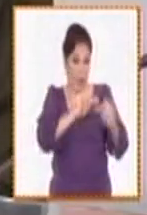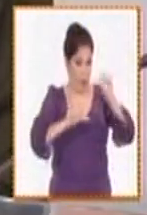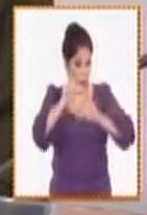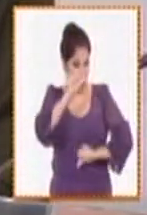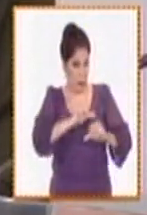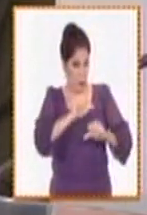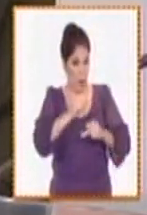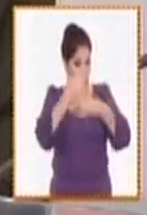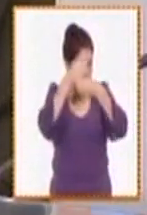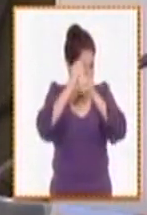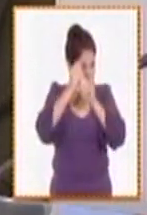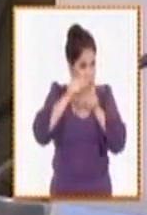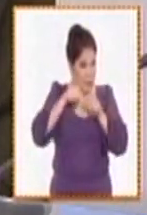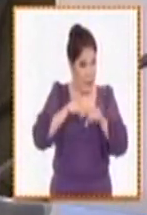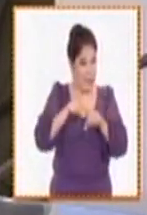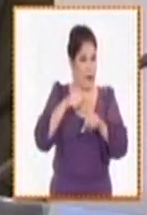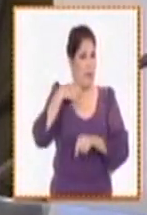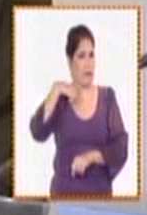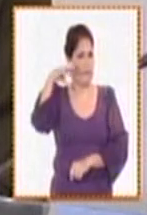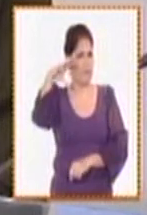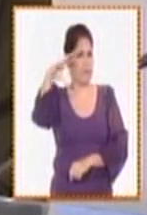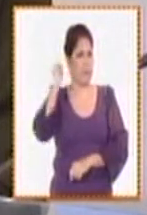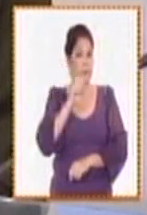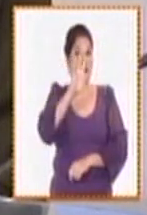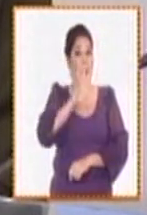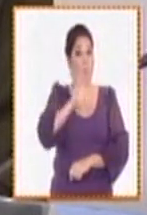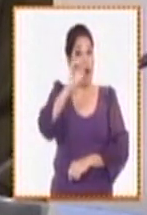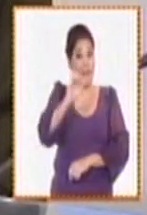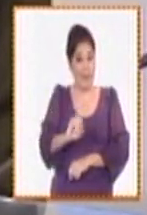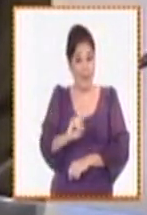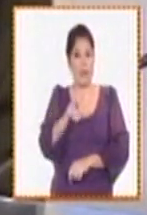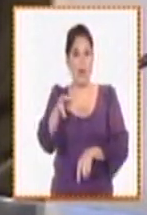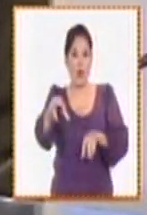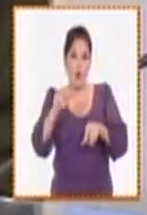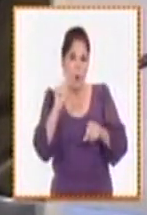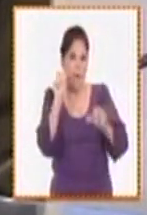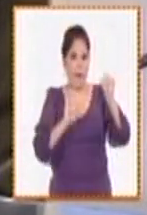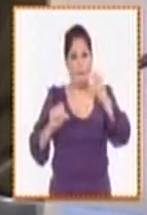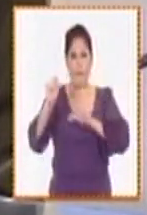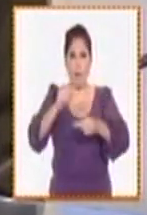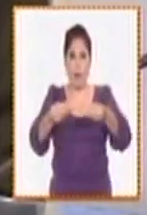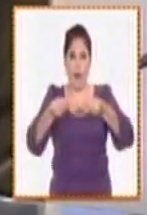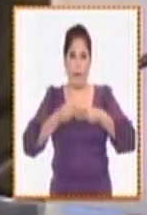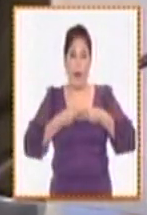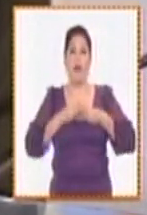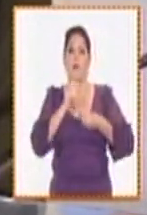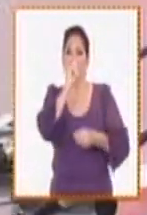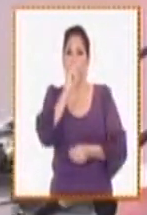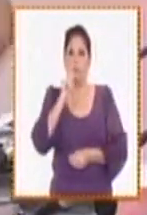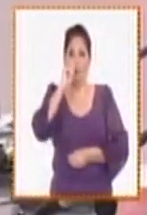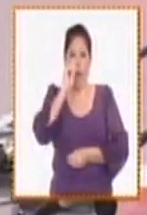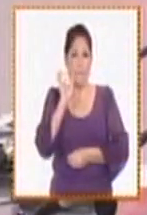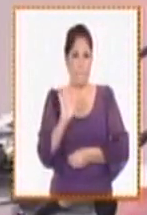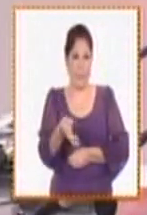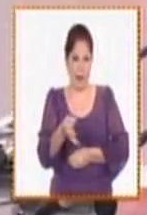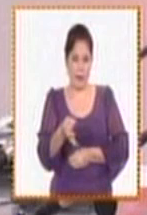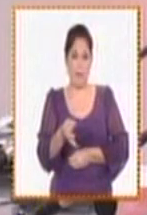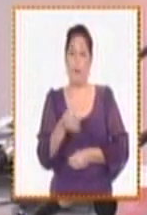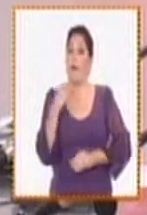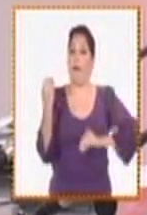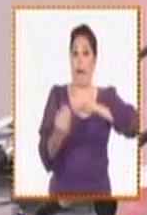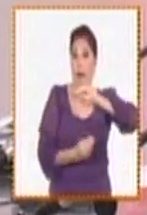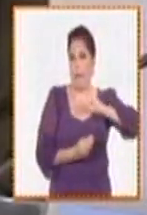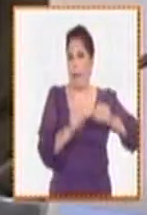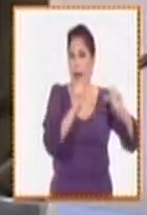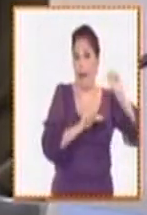años ha detectado 40 nuevas formulaciones del cannabinoide sintético. Y que se cambia,